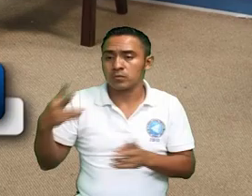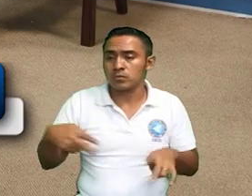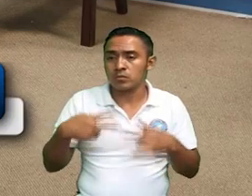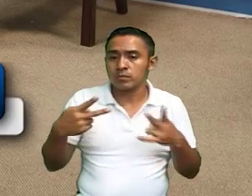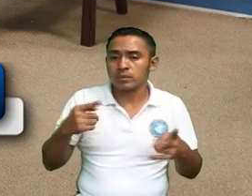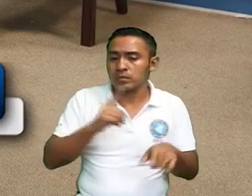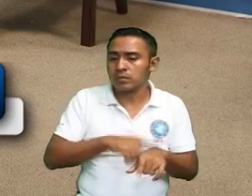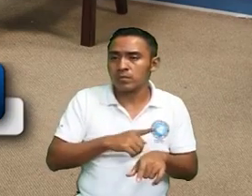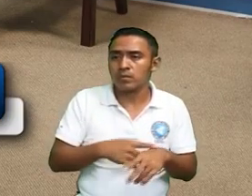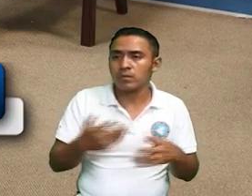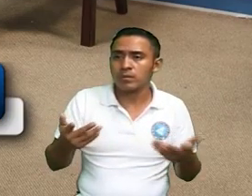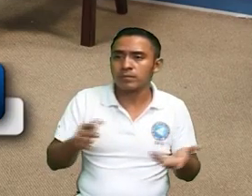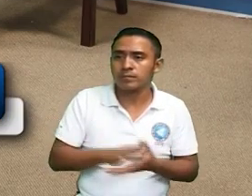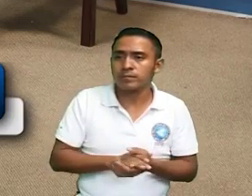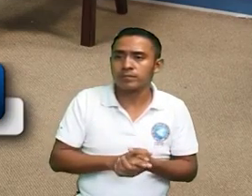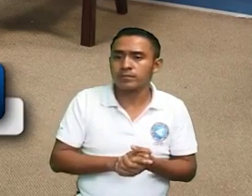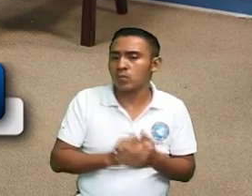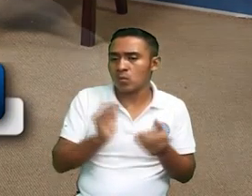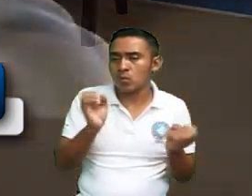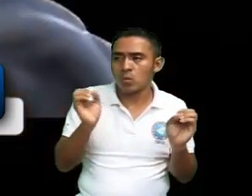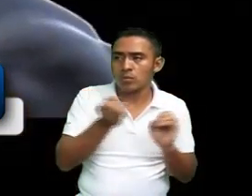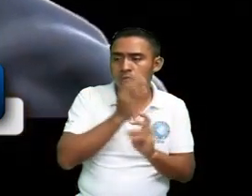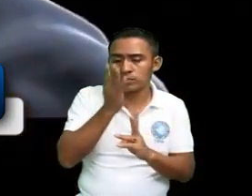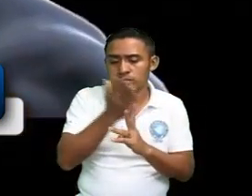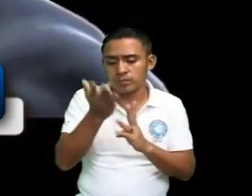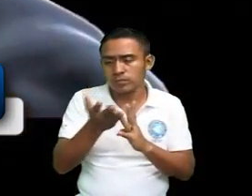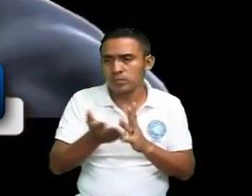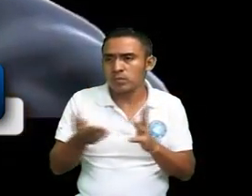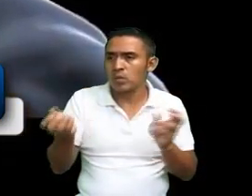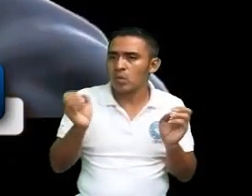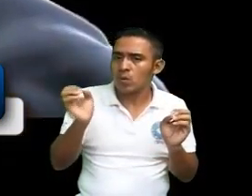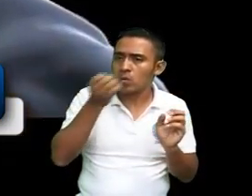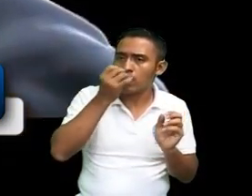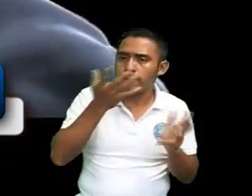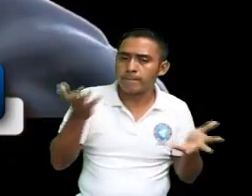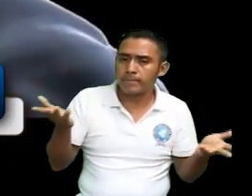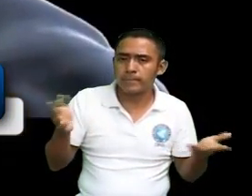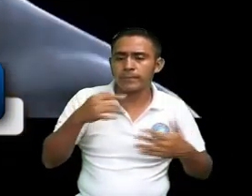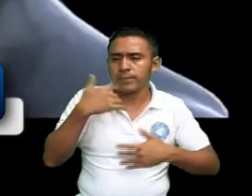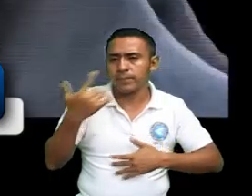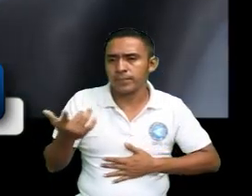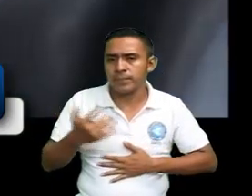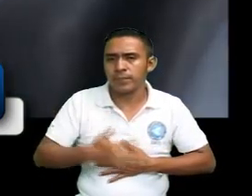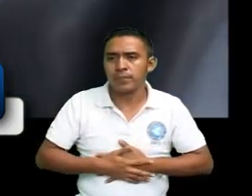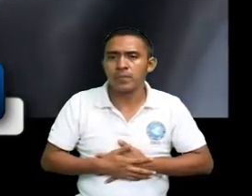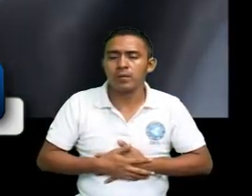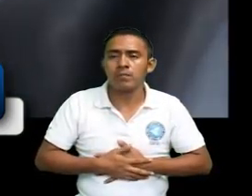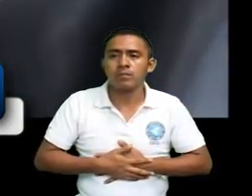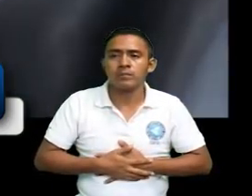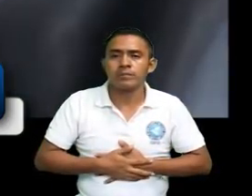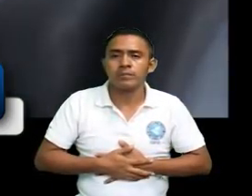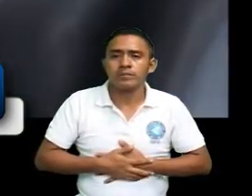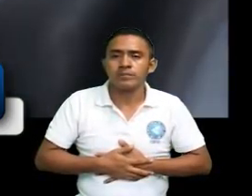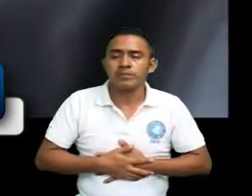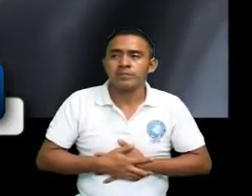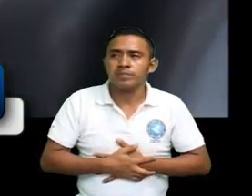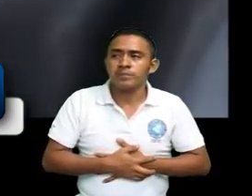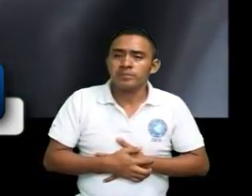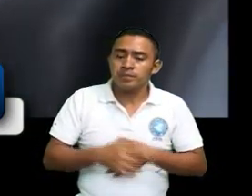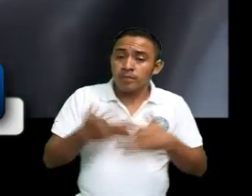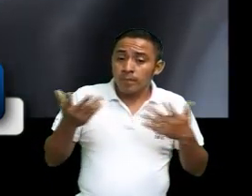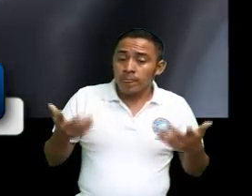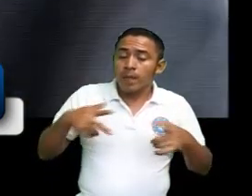vida? ¿O en cierta etapa o con ciertas comidas que usted nos decía ahorita? Como le digo,